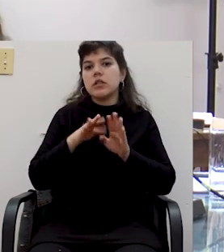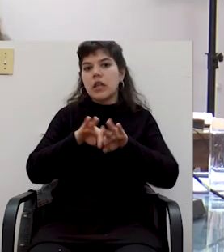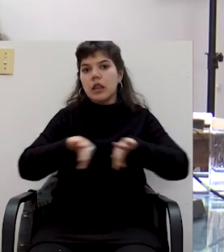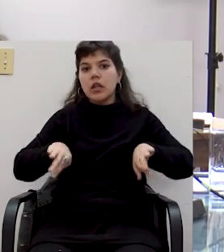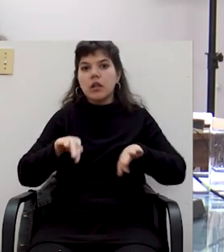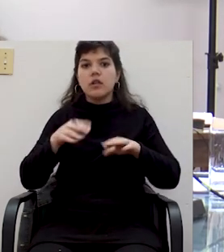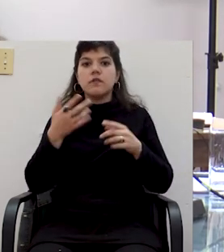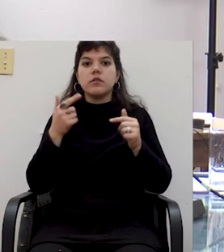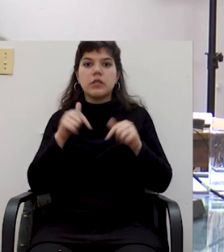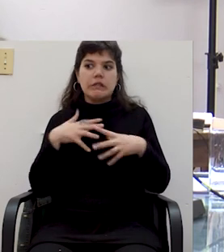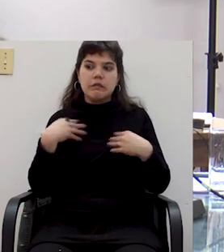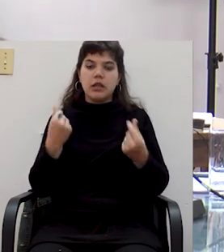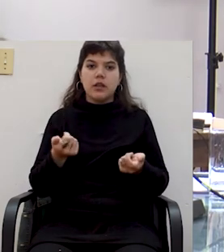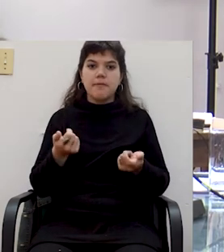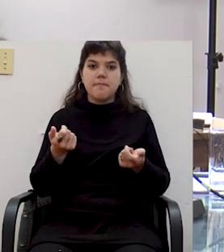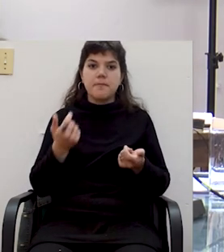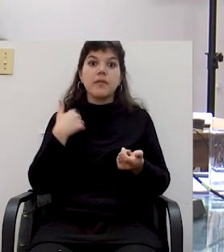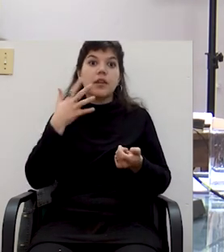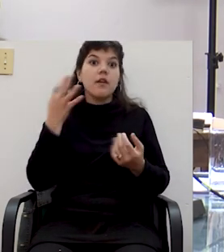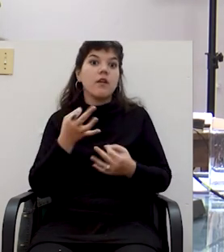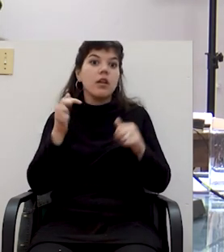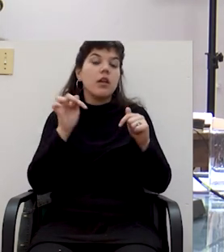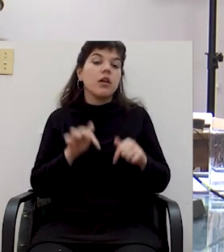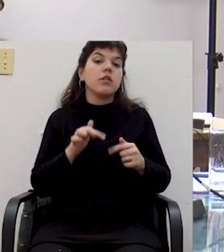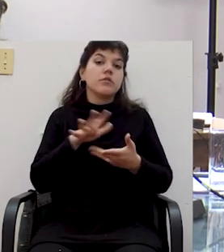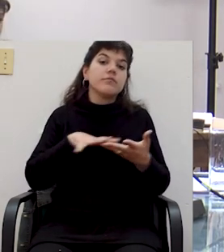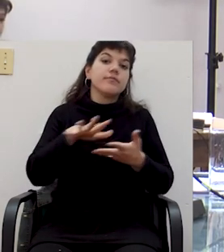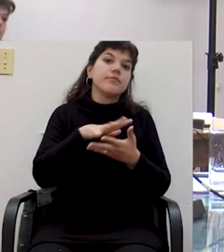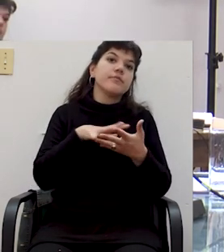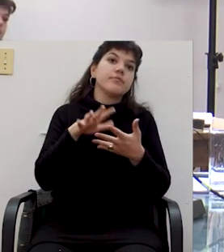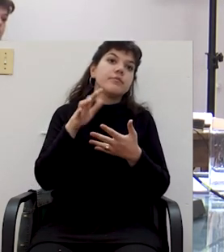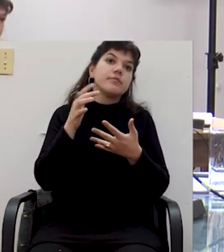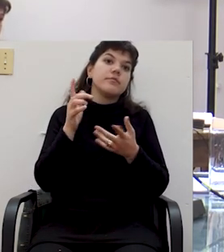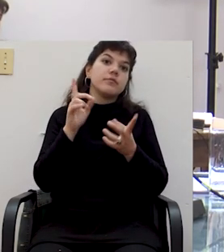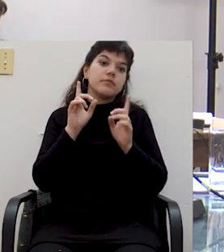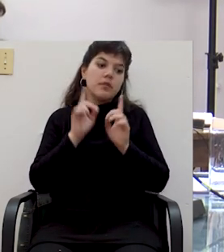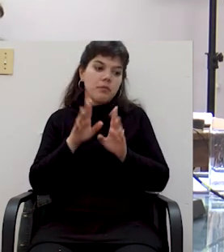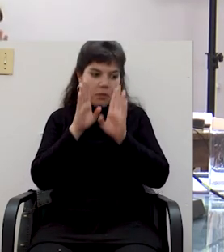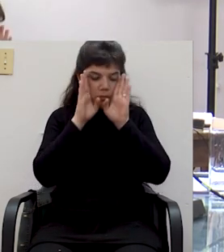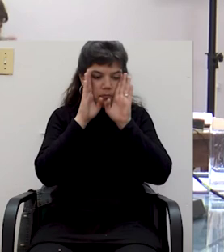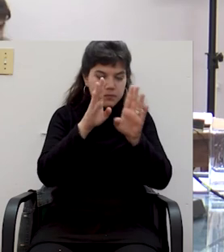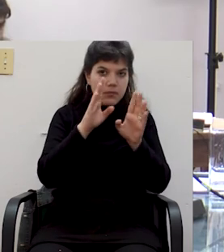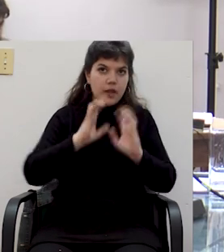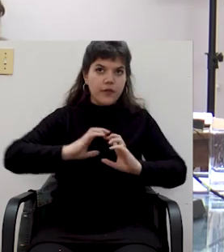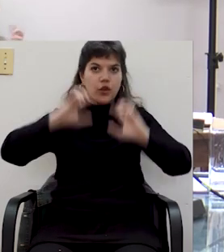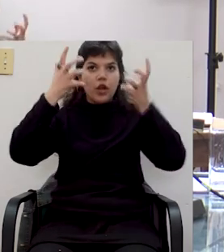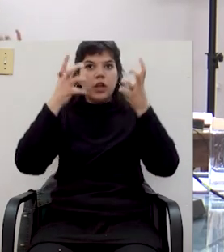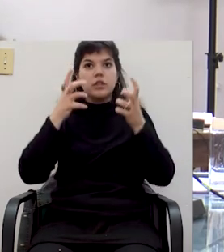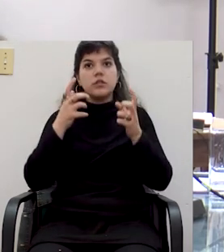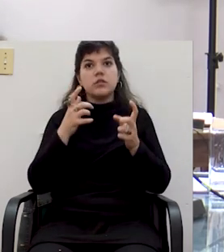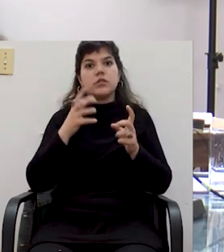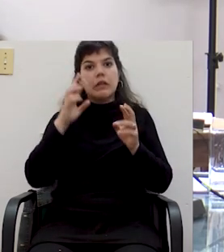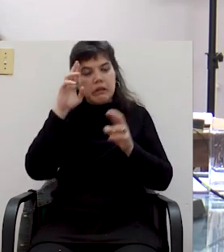sentir. Y un poco en realidad, en pos de abordar los problemas de violencia, de relacionamiento,